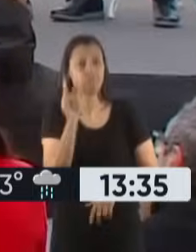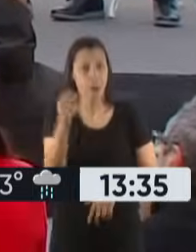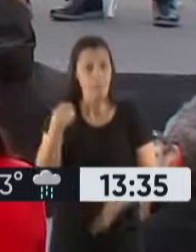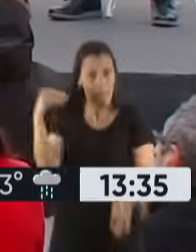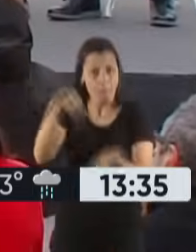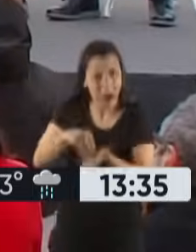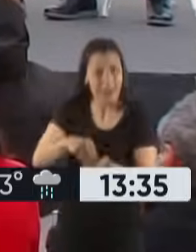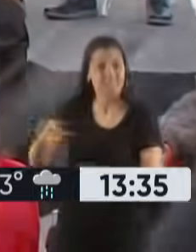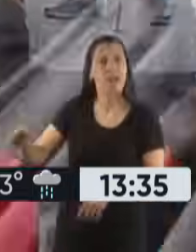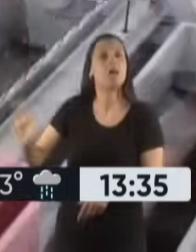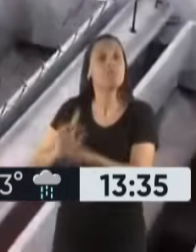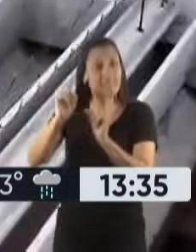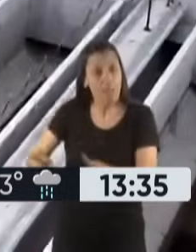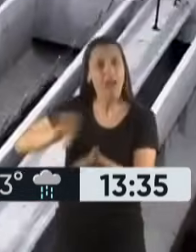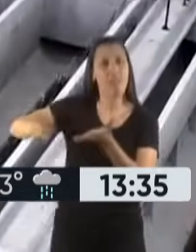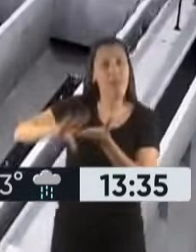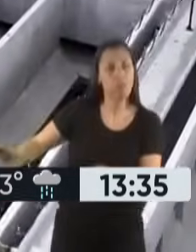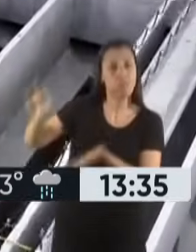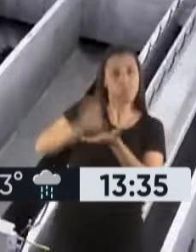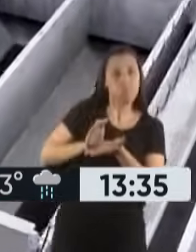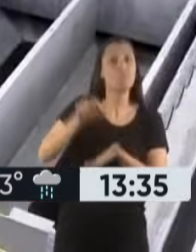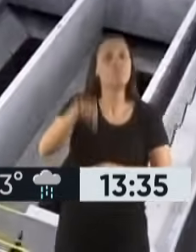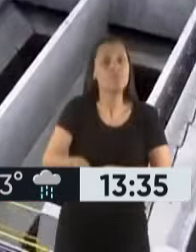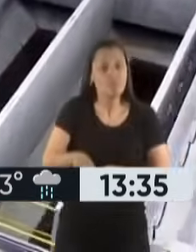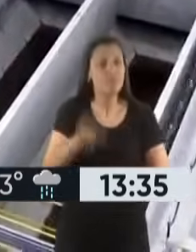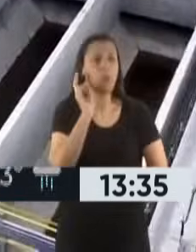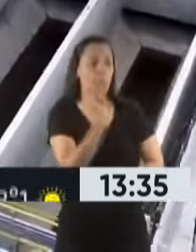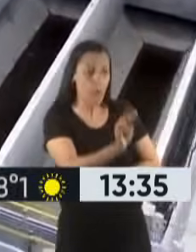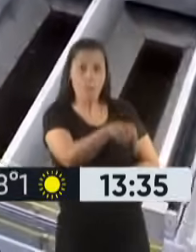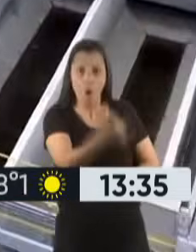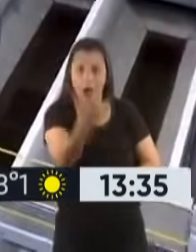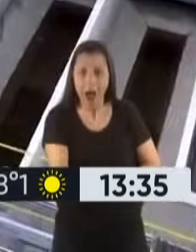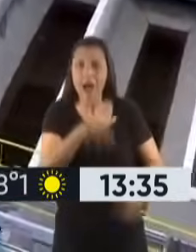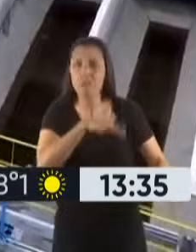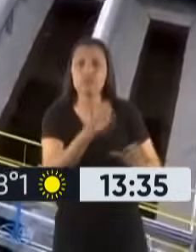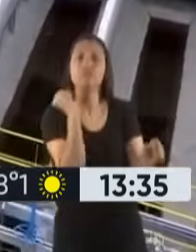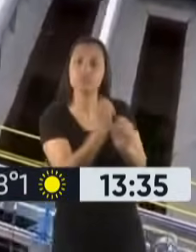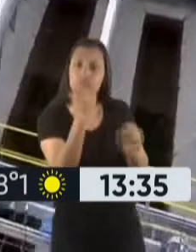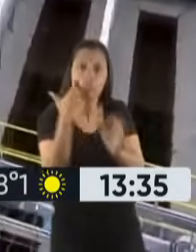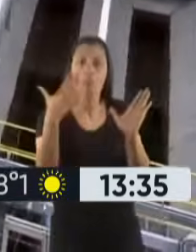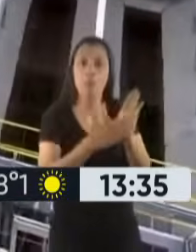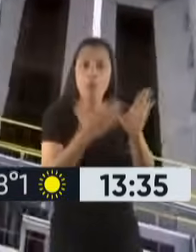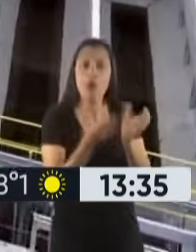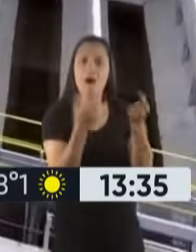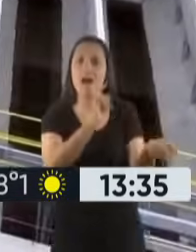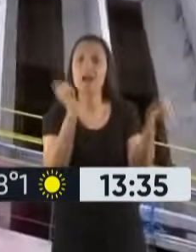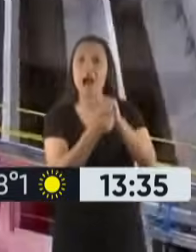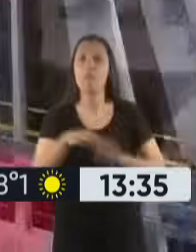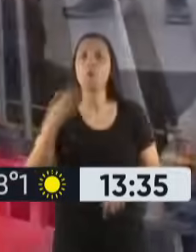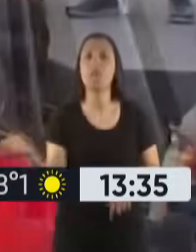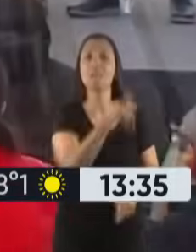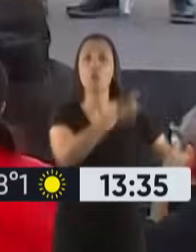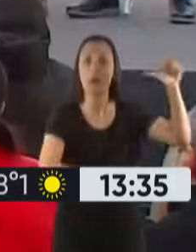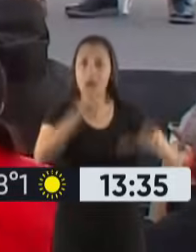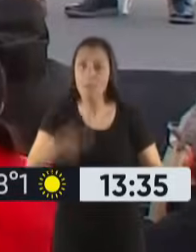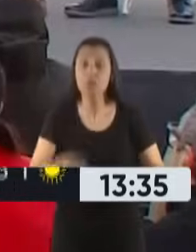deudas que quedan acá enterradas, que le cambian la vida a nuestra gente y que se repagan sobre